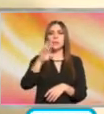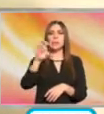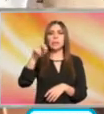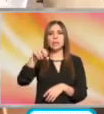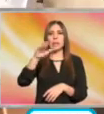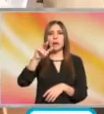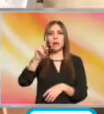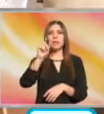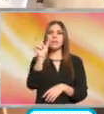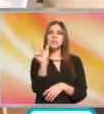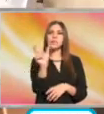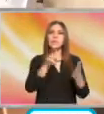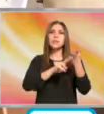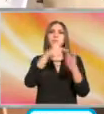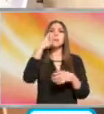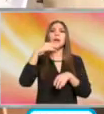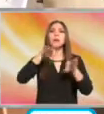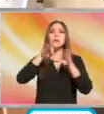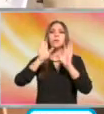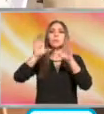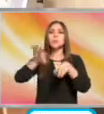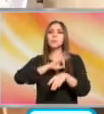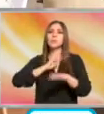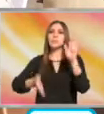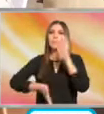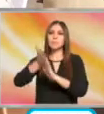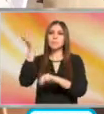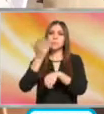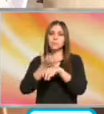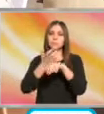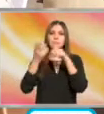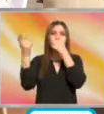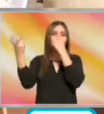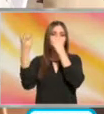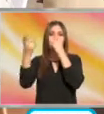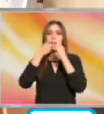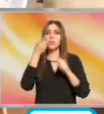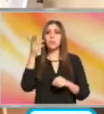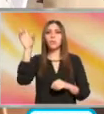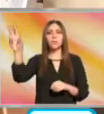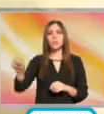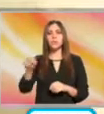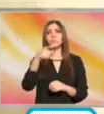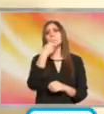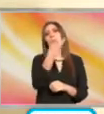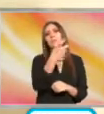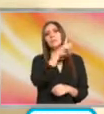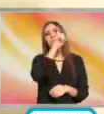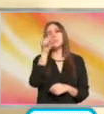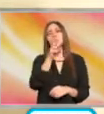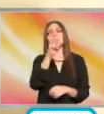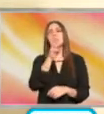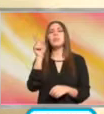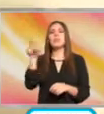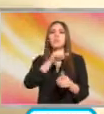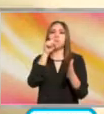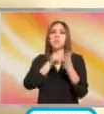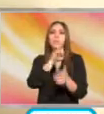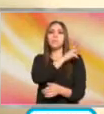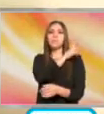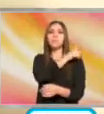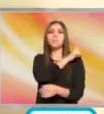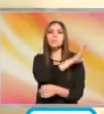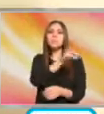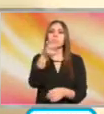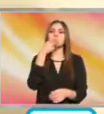país. Esta es una... Bueno, pues es una restricción que le pone el juez de Seattle, en Washington, en el estado de Washington, en el